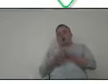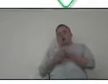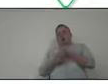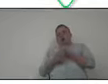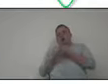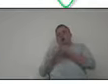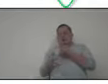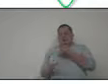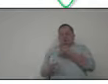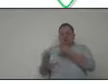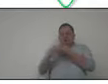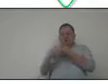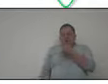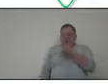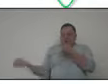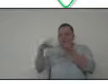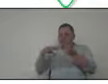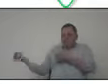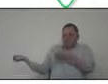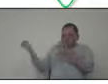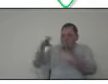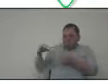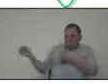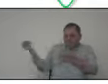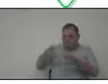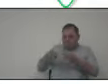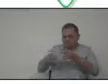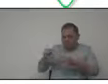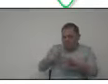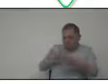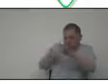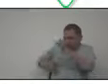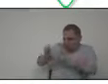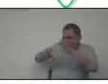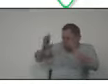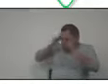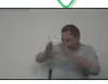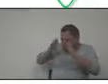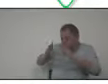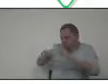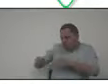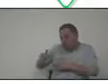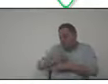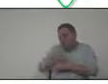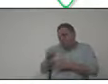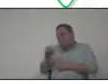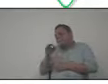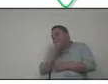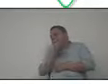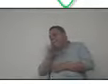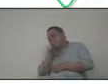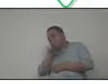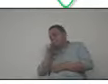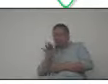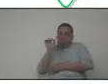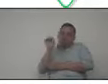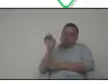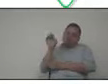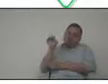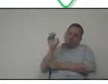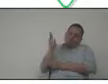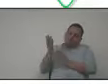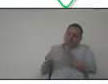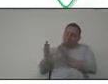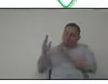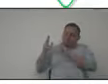toca traerlos aquí a los usuarios o nos toca los puntos más cercanos, que es Villavicencio o Sogamoso,